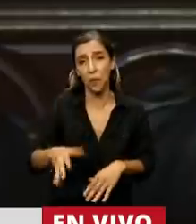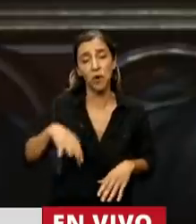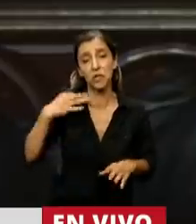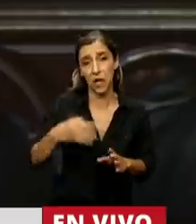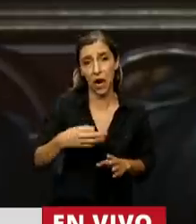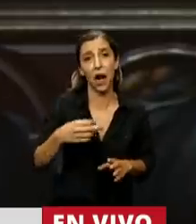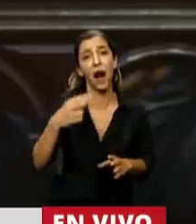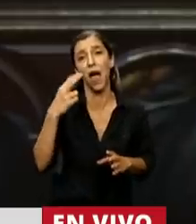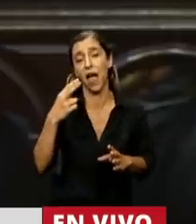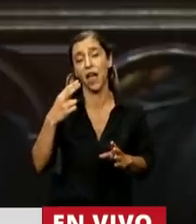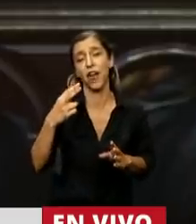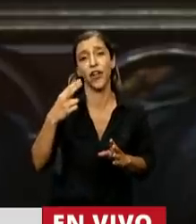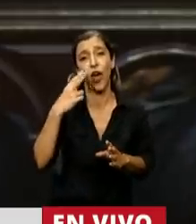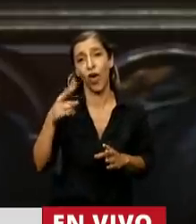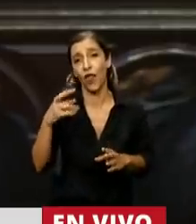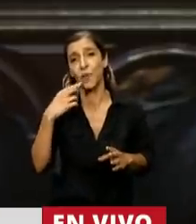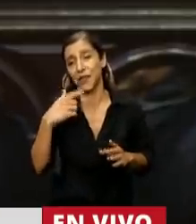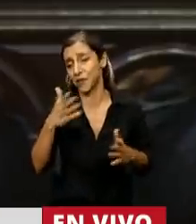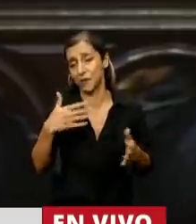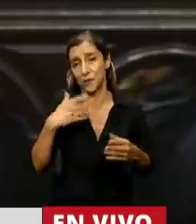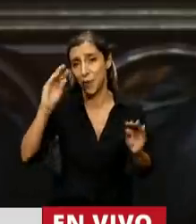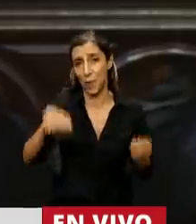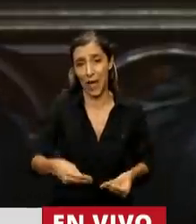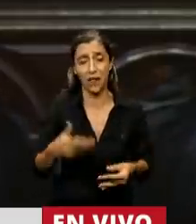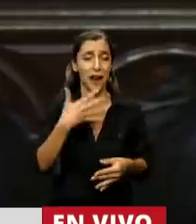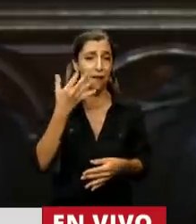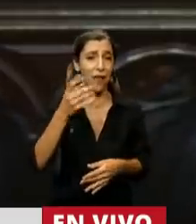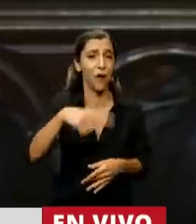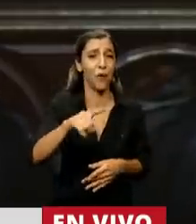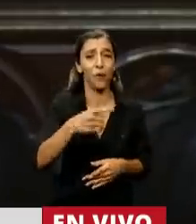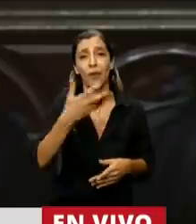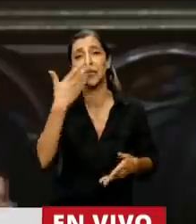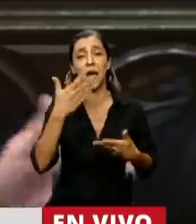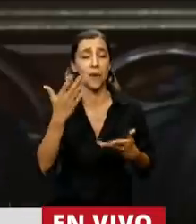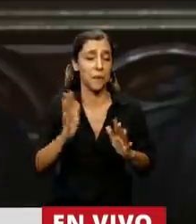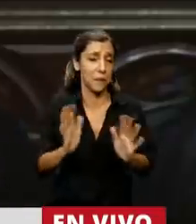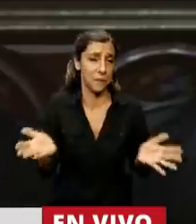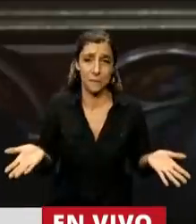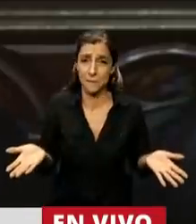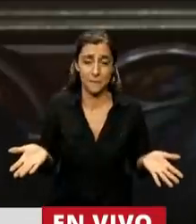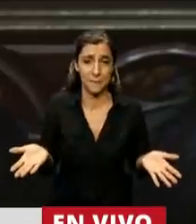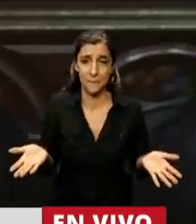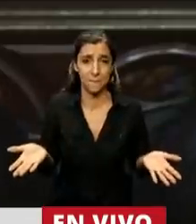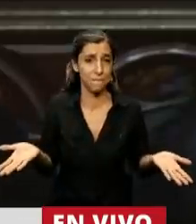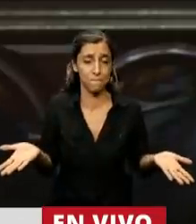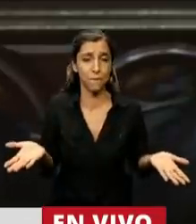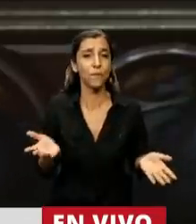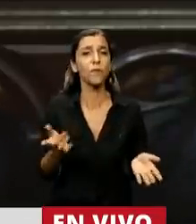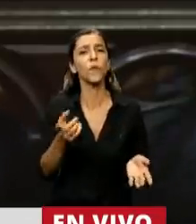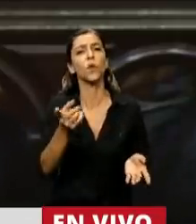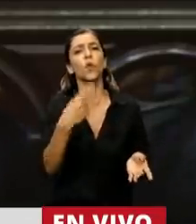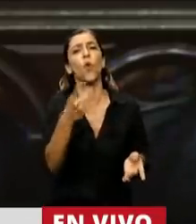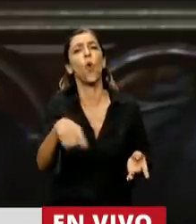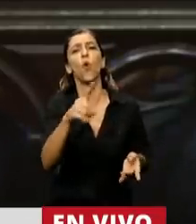paliza en la última elección así que más que opinar de las elecciones a ver a ver si los hacemos los malos educados somos los